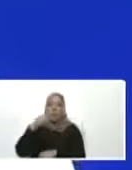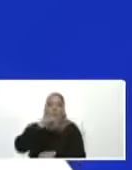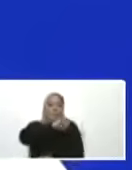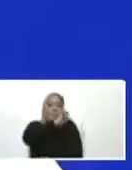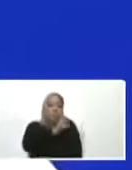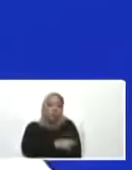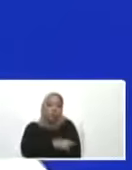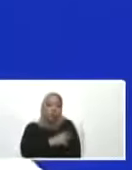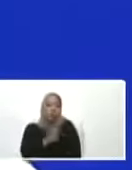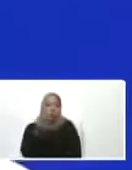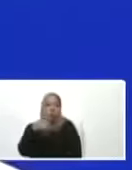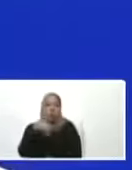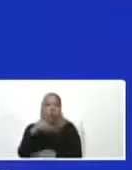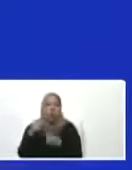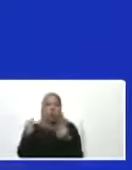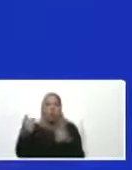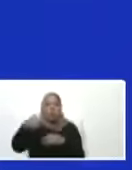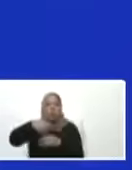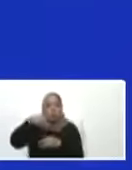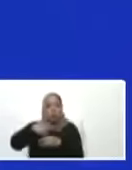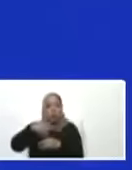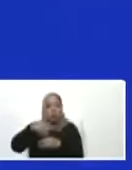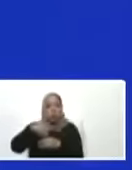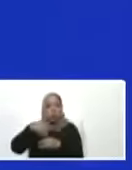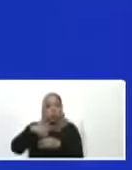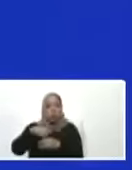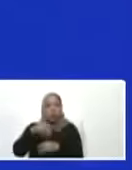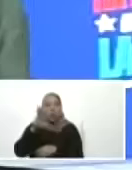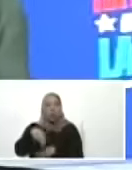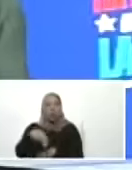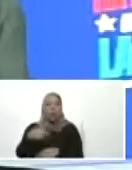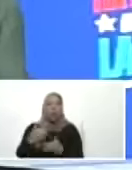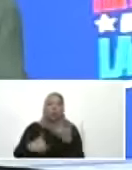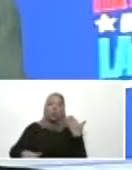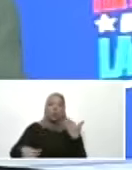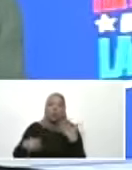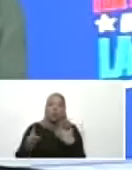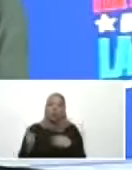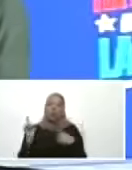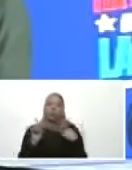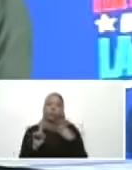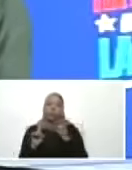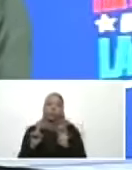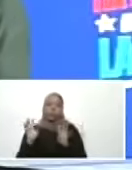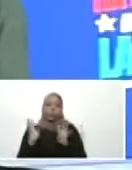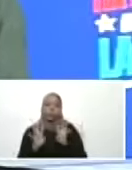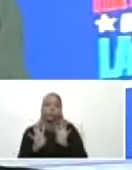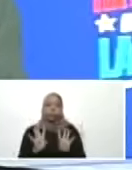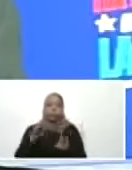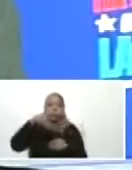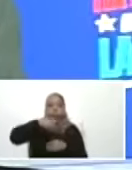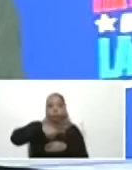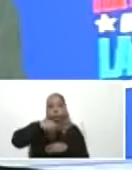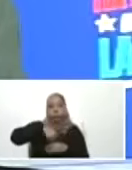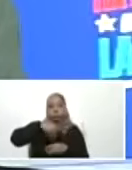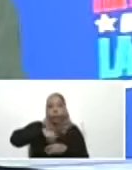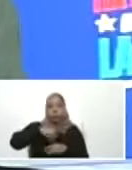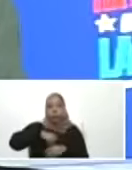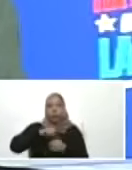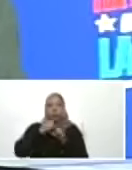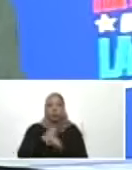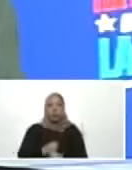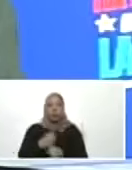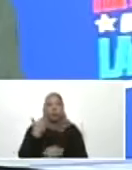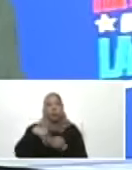poderosa maquinaria electoral para que ni una sola de las votantes, ni uno solo de los votantes se quede